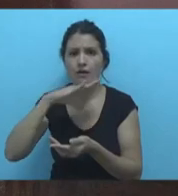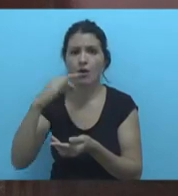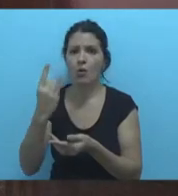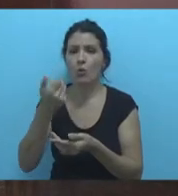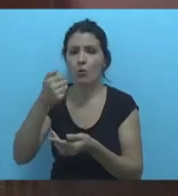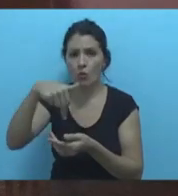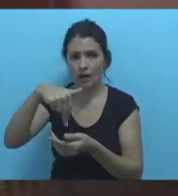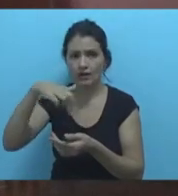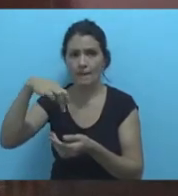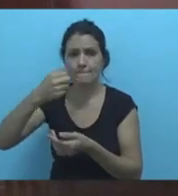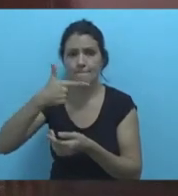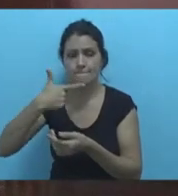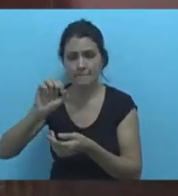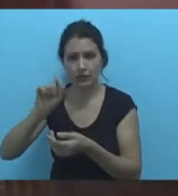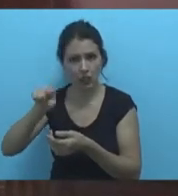De acuerdo.